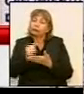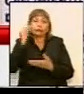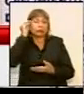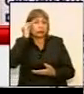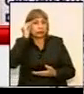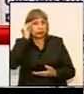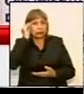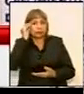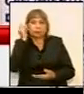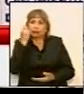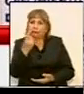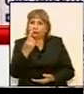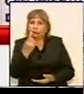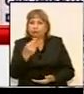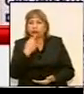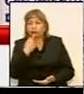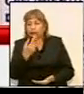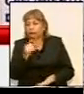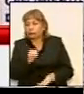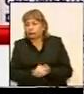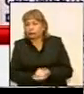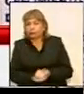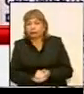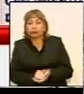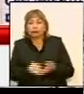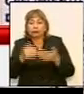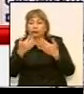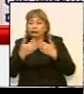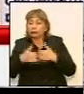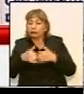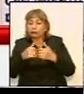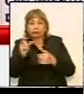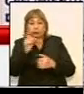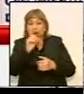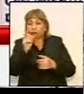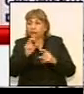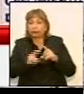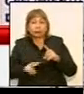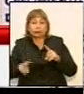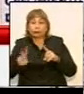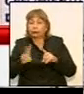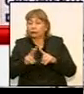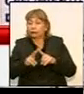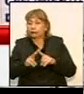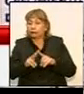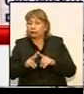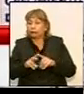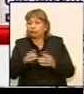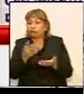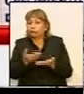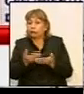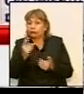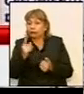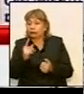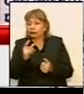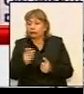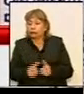poco. Uno era esto de que la industria minera no genera valor agregado. ¿Ya? La próxima vez que alguien diga